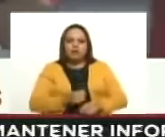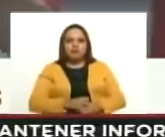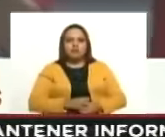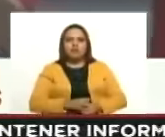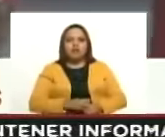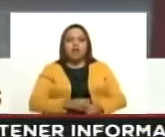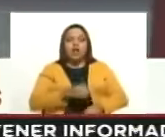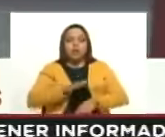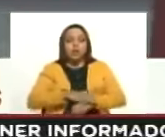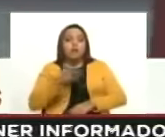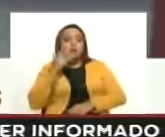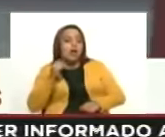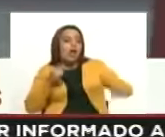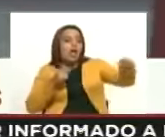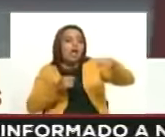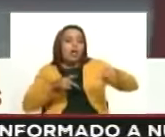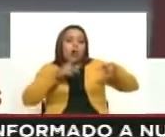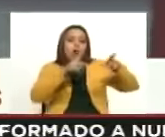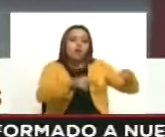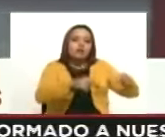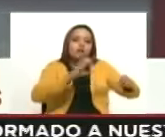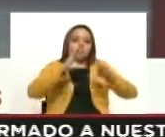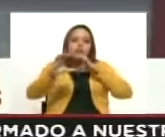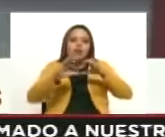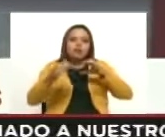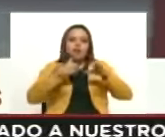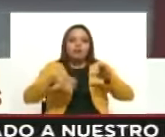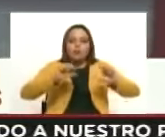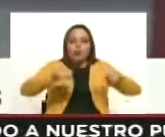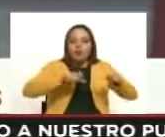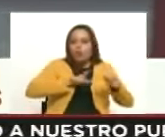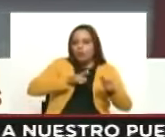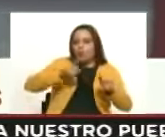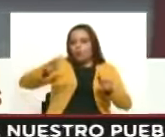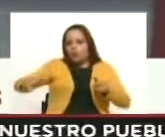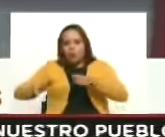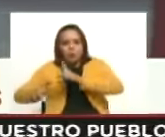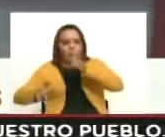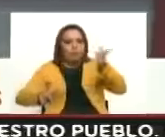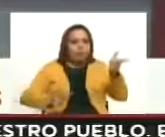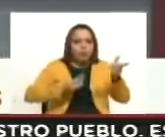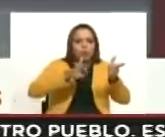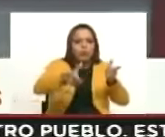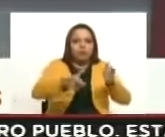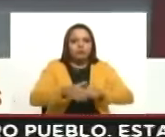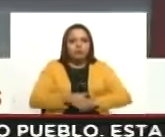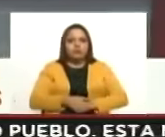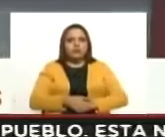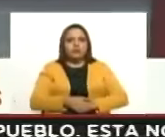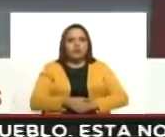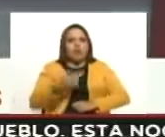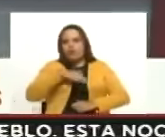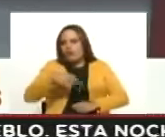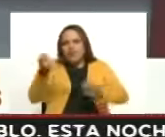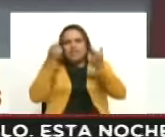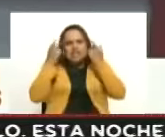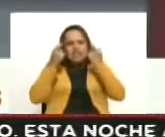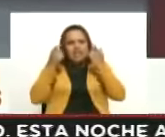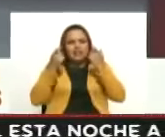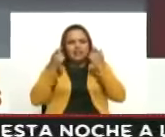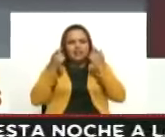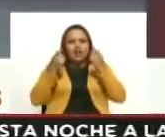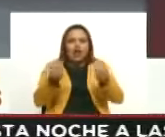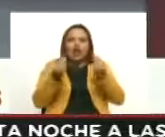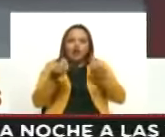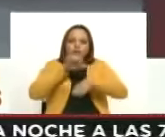cortan las comunicaciones, tenemos las motos para movernos para donde tengamos que movernos. A nosotros no nos van a enseñar a guerrear, porque nosotros sabemos